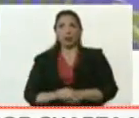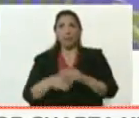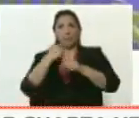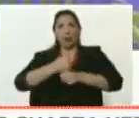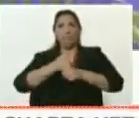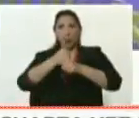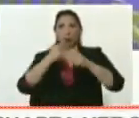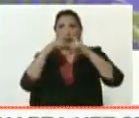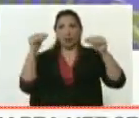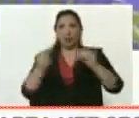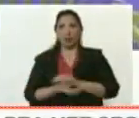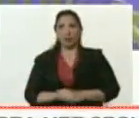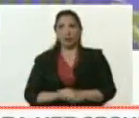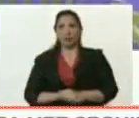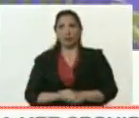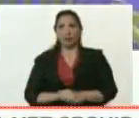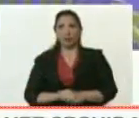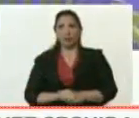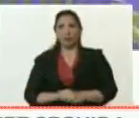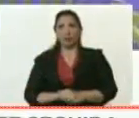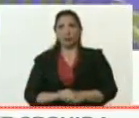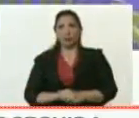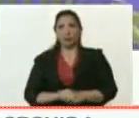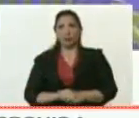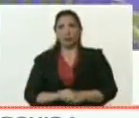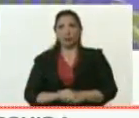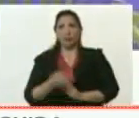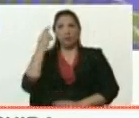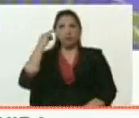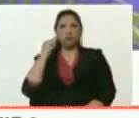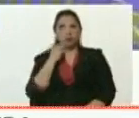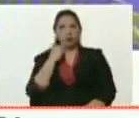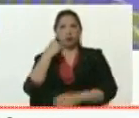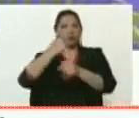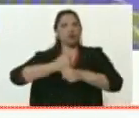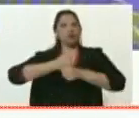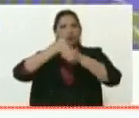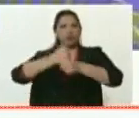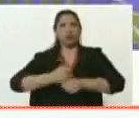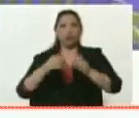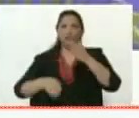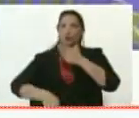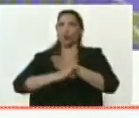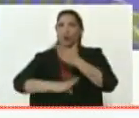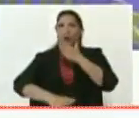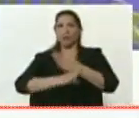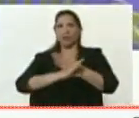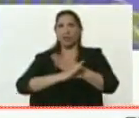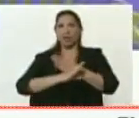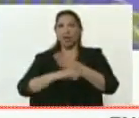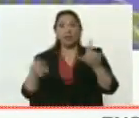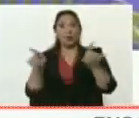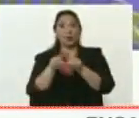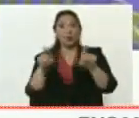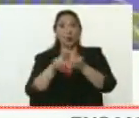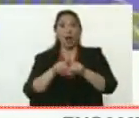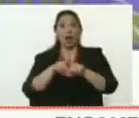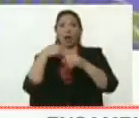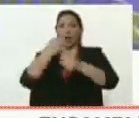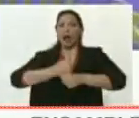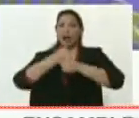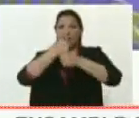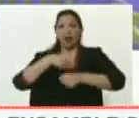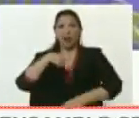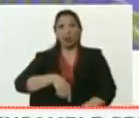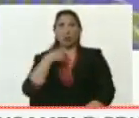Nicaragua no lo desencilló. Bolívar cabalga todavía, como cabalga esta juventud